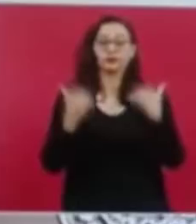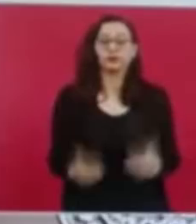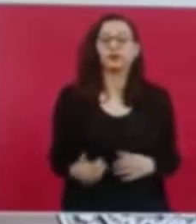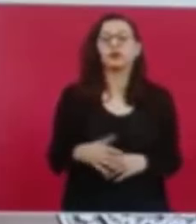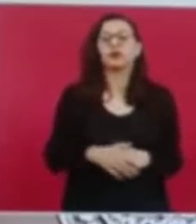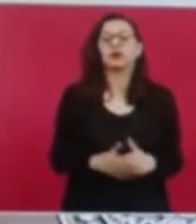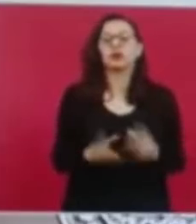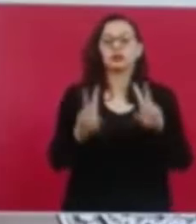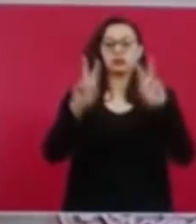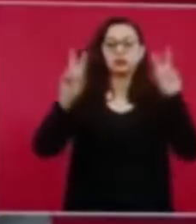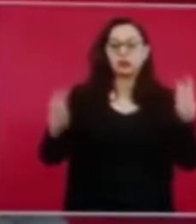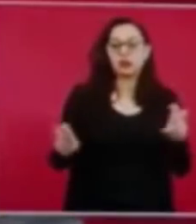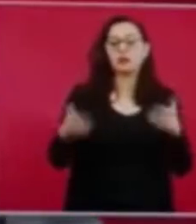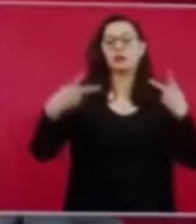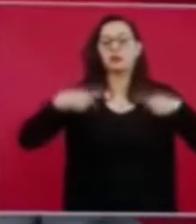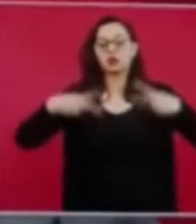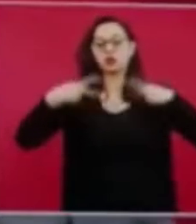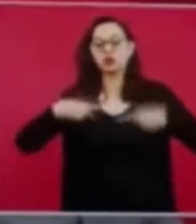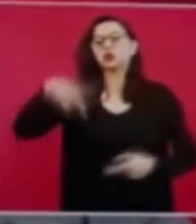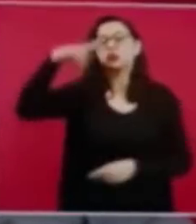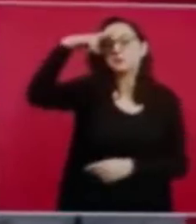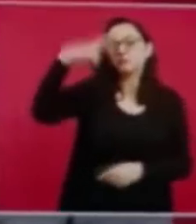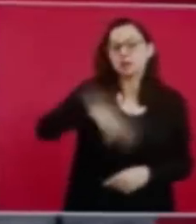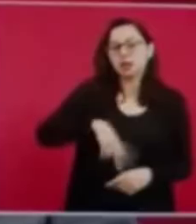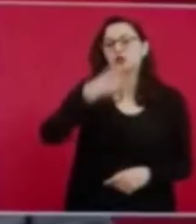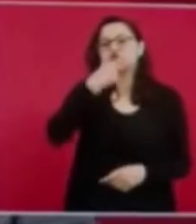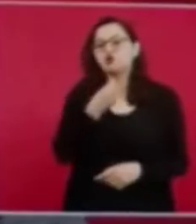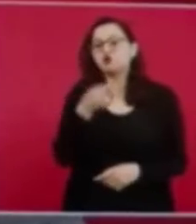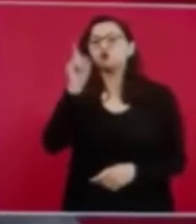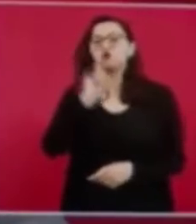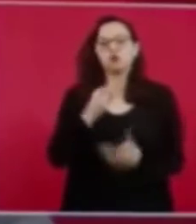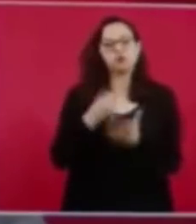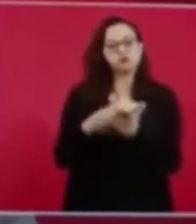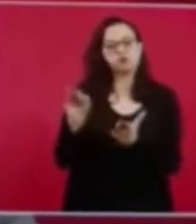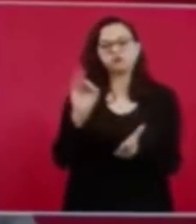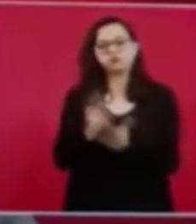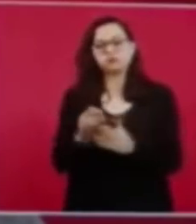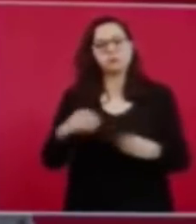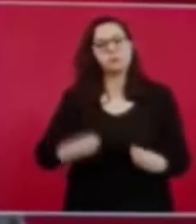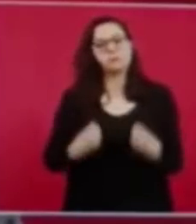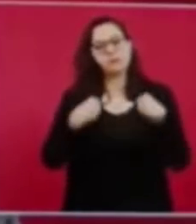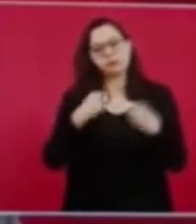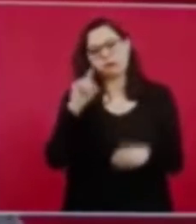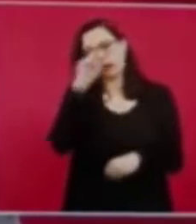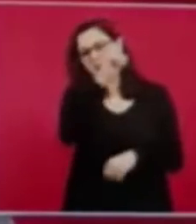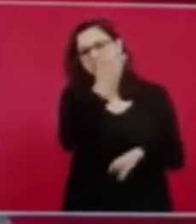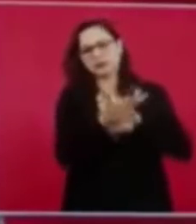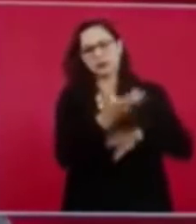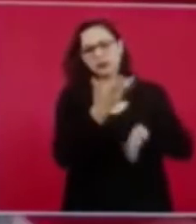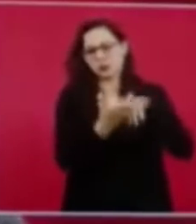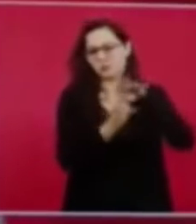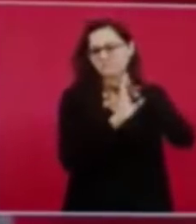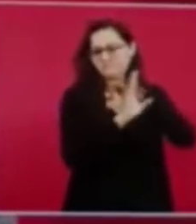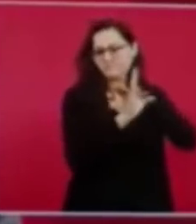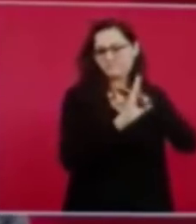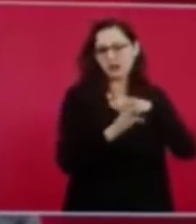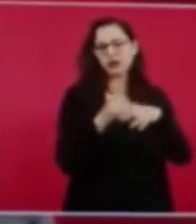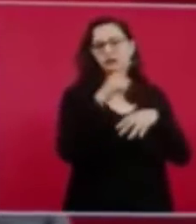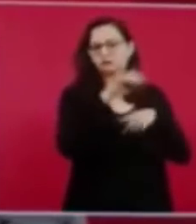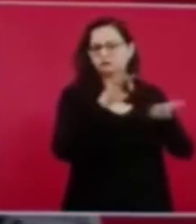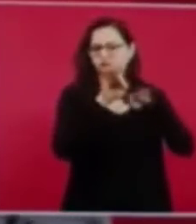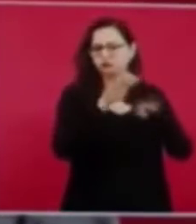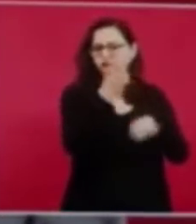convertirse en un polo dentro del mundo unipolar es una posibilidad de no ser destruidos